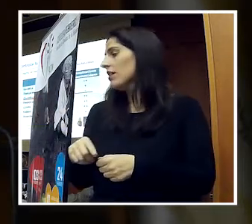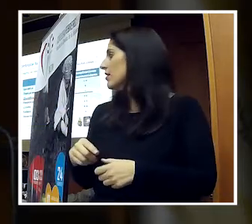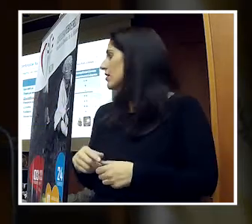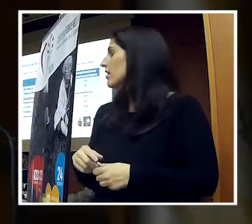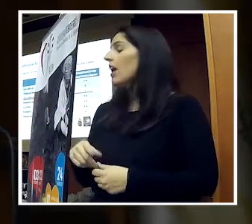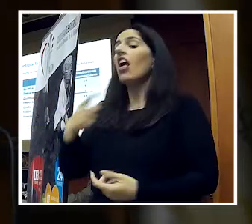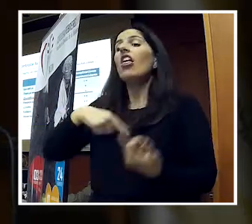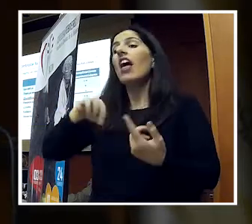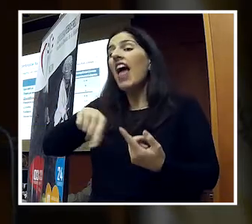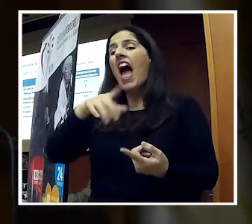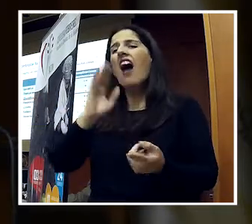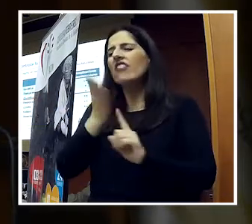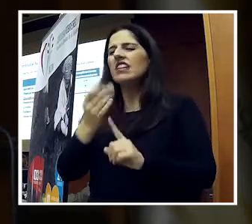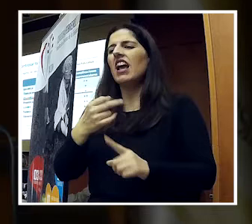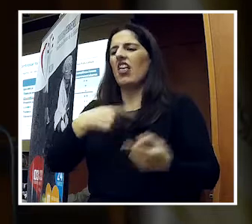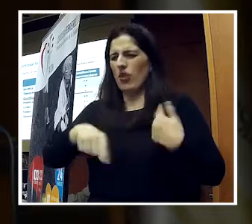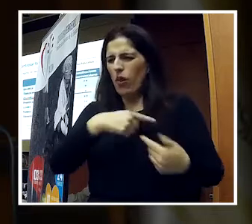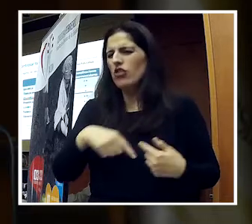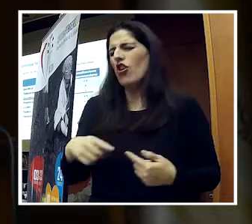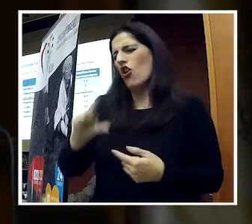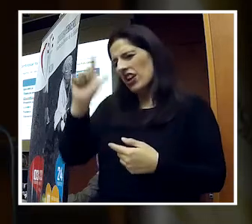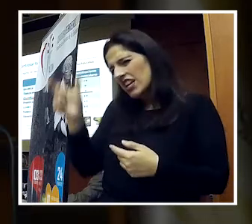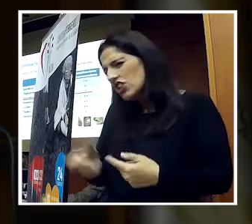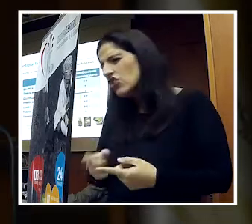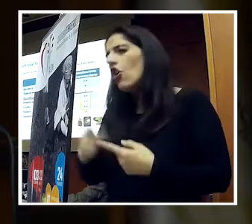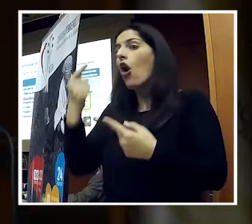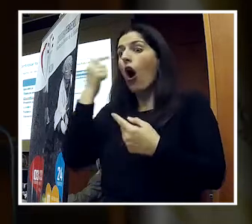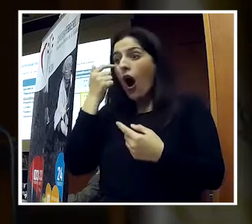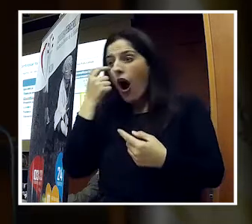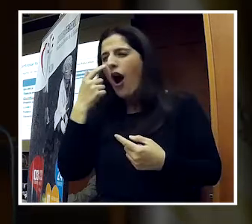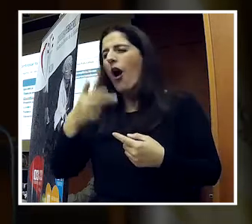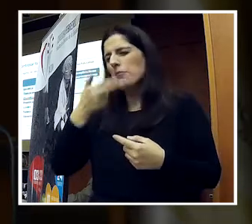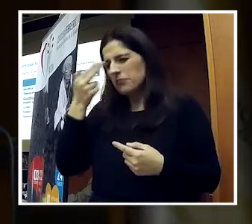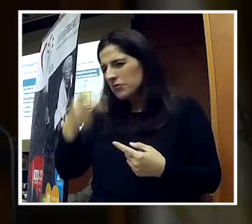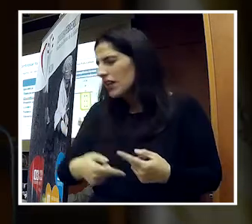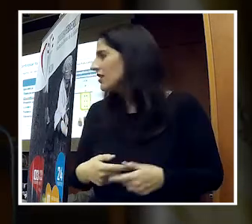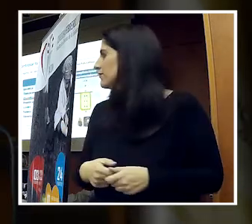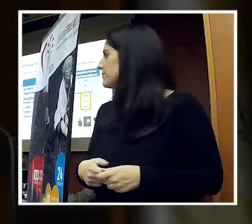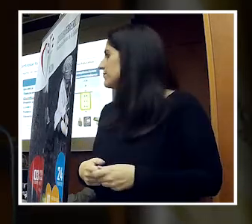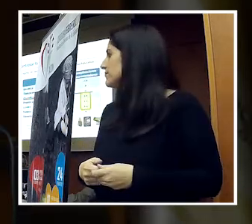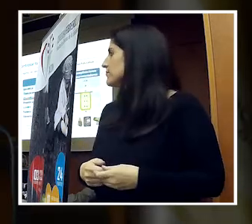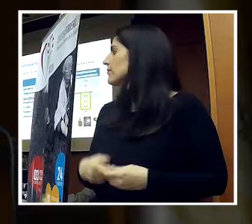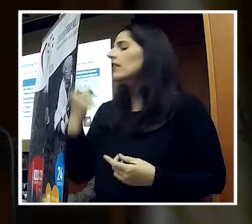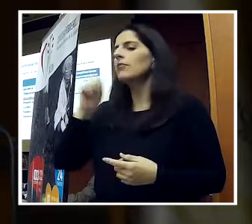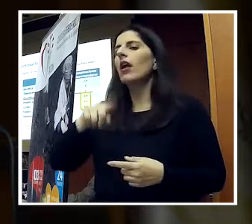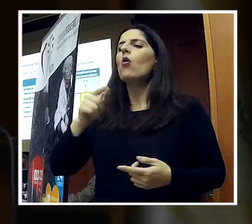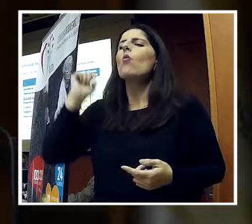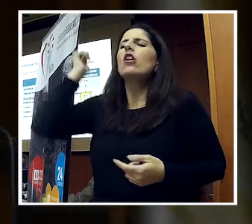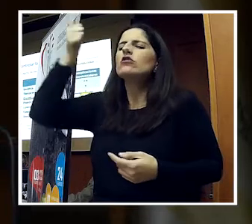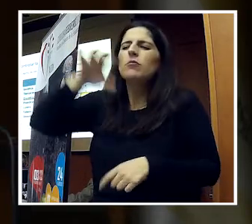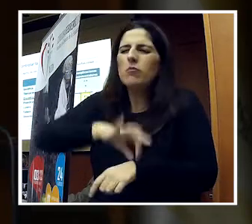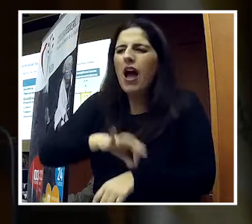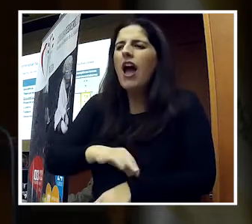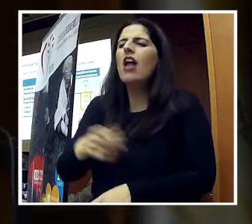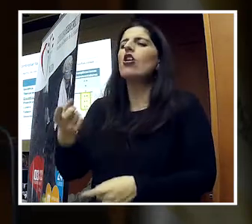también, por supuesto, en el corazón, en el ictus, en la úlcera del pie diabético, pero hay otros factores, como el tiempo de evolución, la presión, los lípidos,